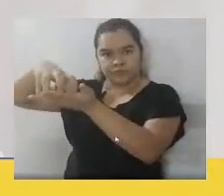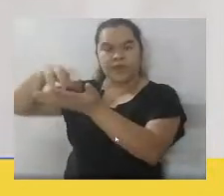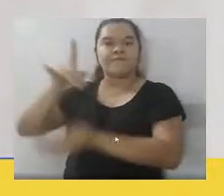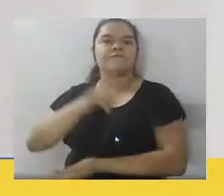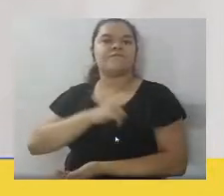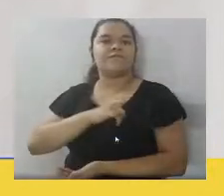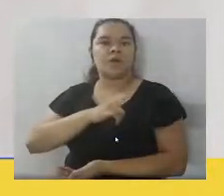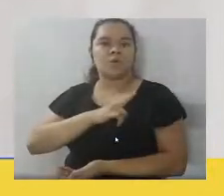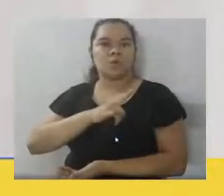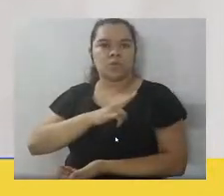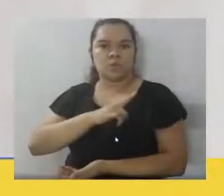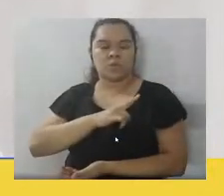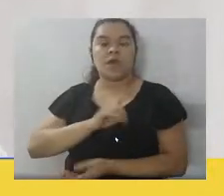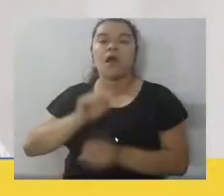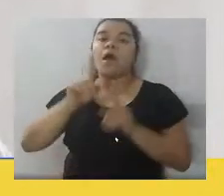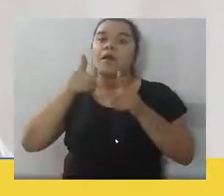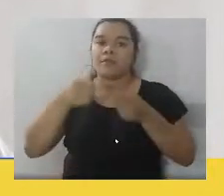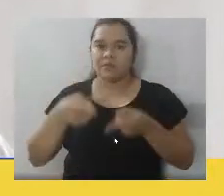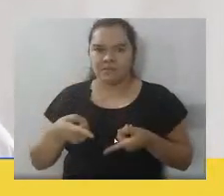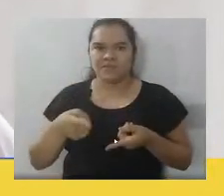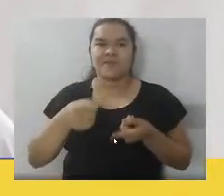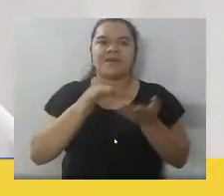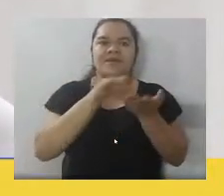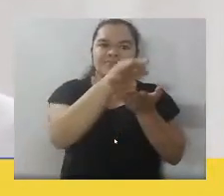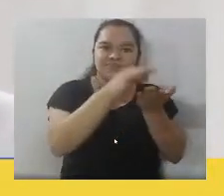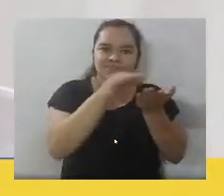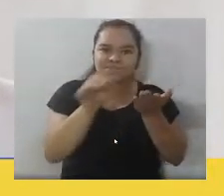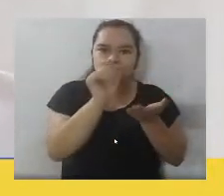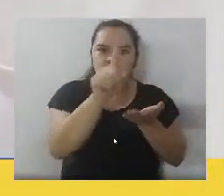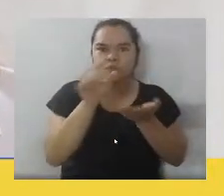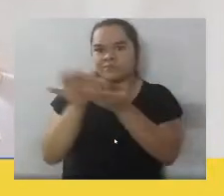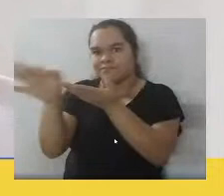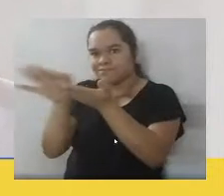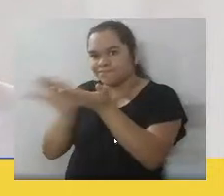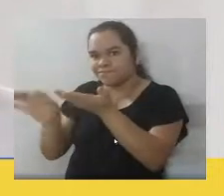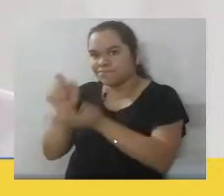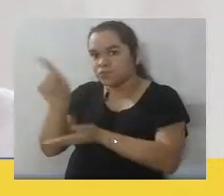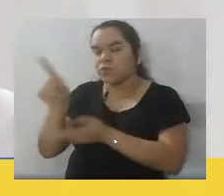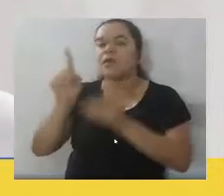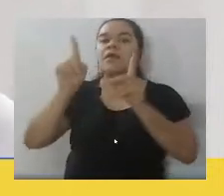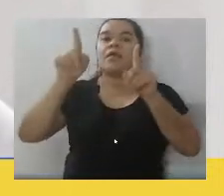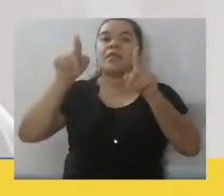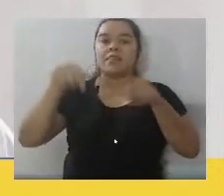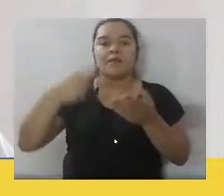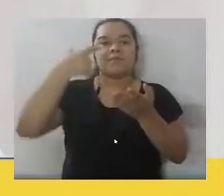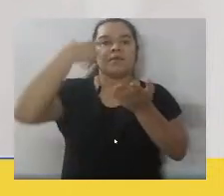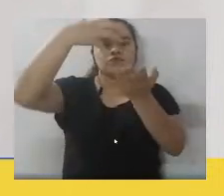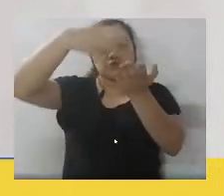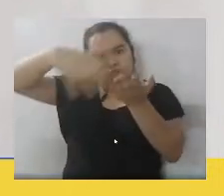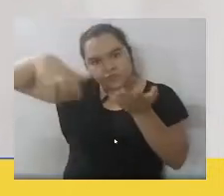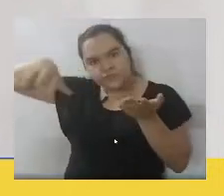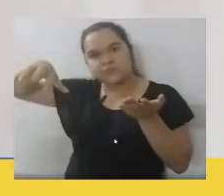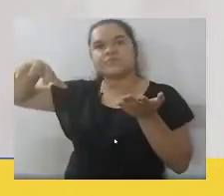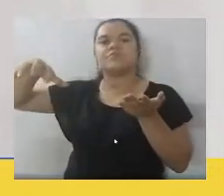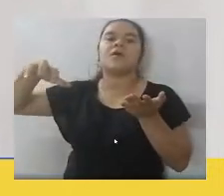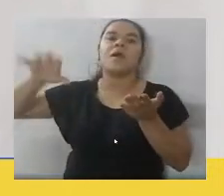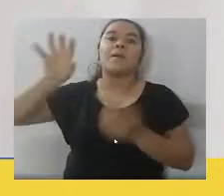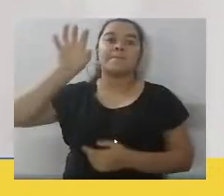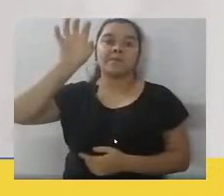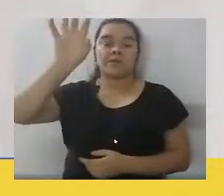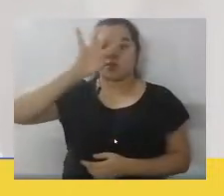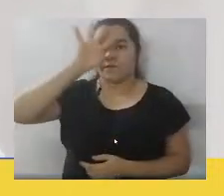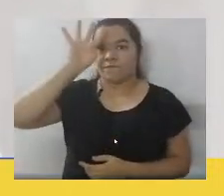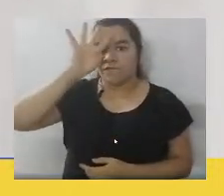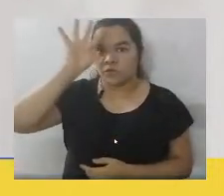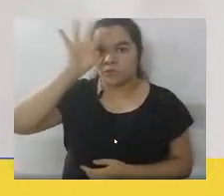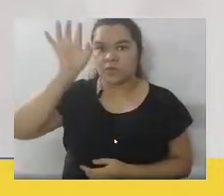ambas provincias, y también extensiones áulicas en la provincia de Formosa y en la provincia de